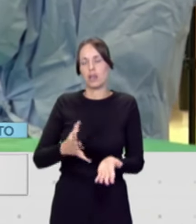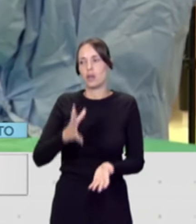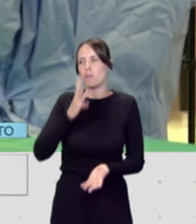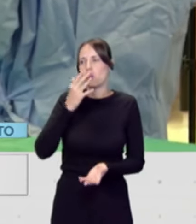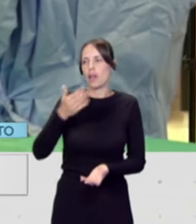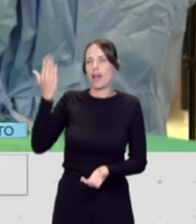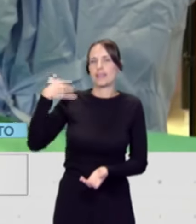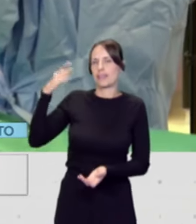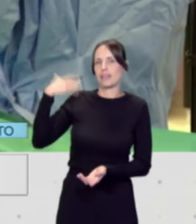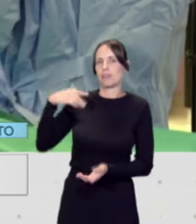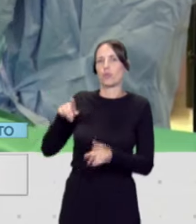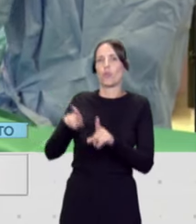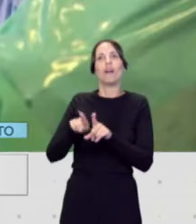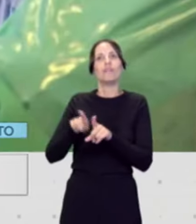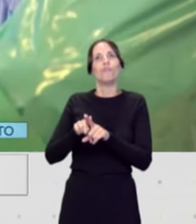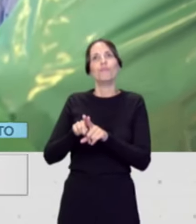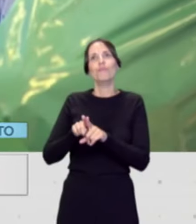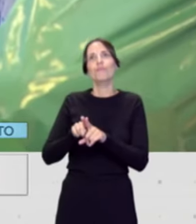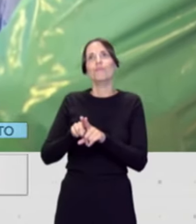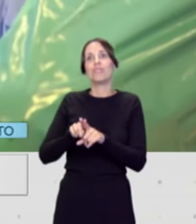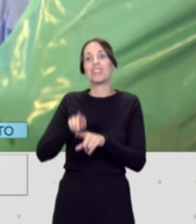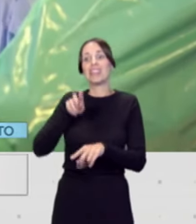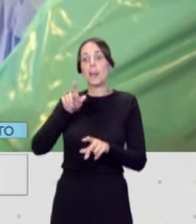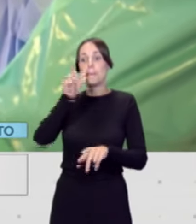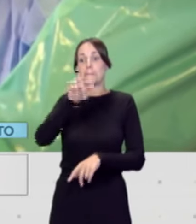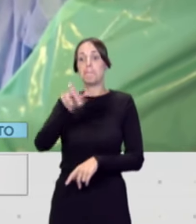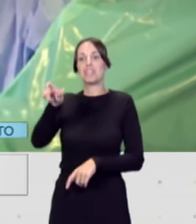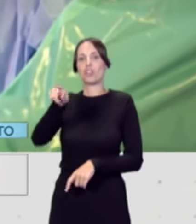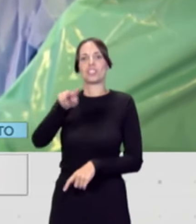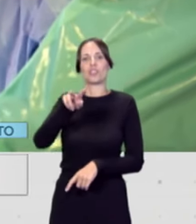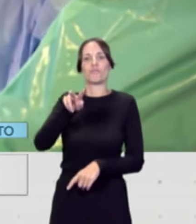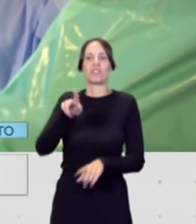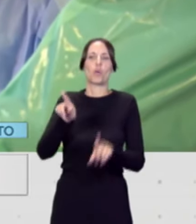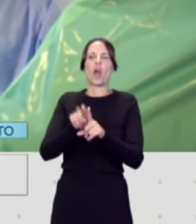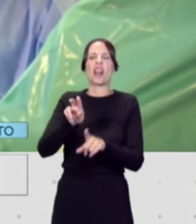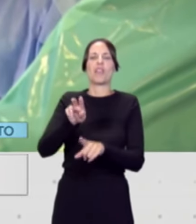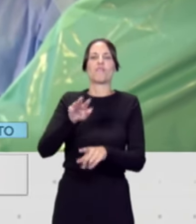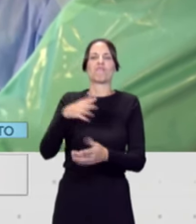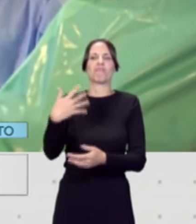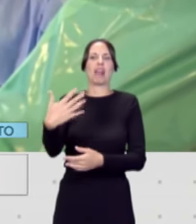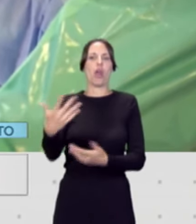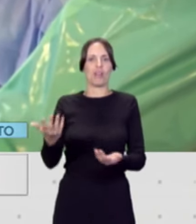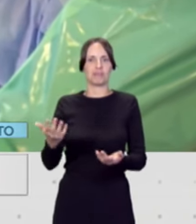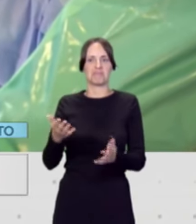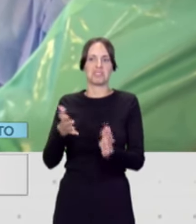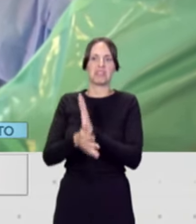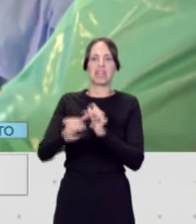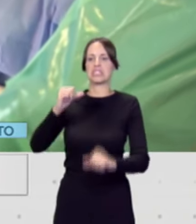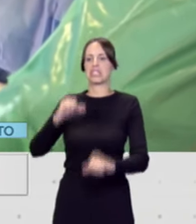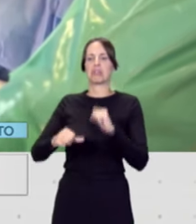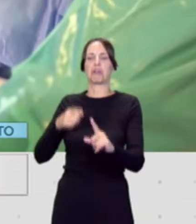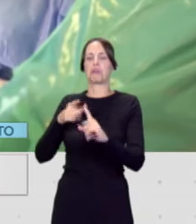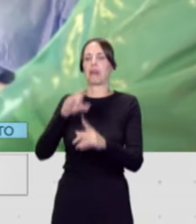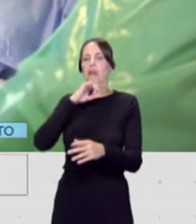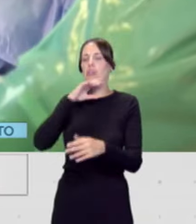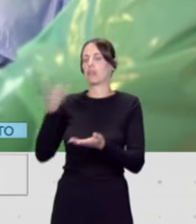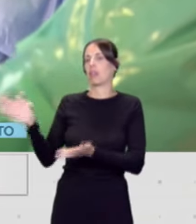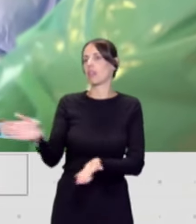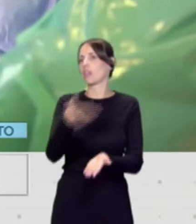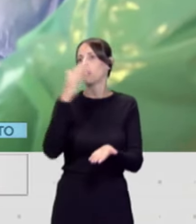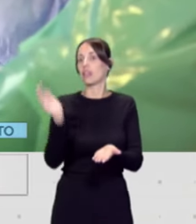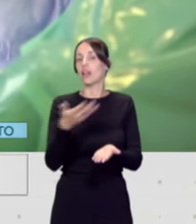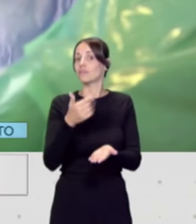años, no se le daba el valor realmente estos pacientes y bueno, se hacía una cirugía pues para que estuvieran contentos. Hoy sabemos que no, hoy sabemos la realidad de